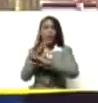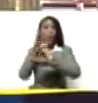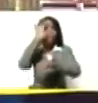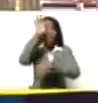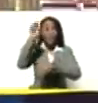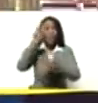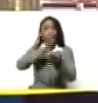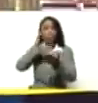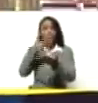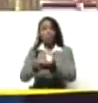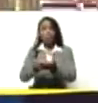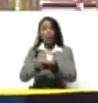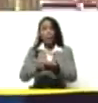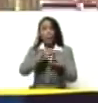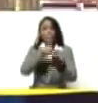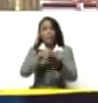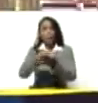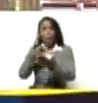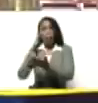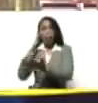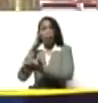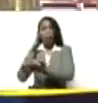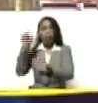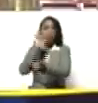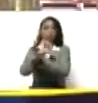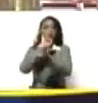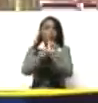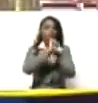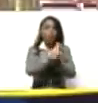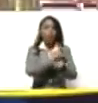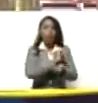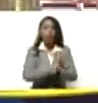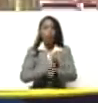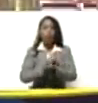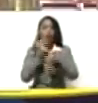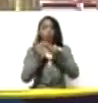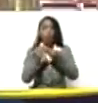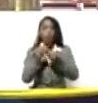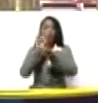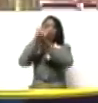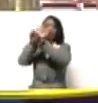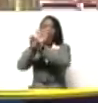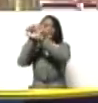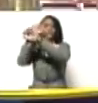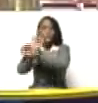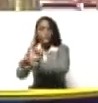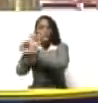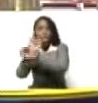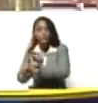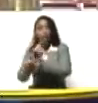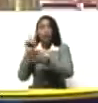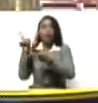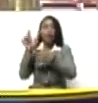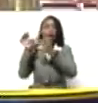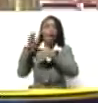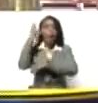caían uno detrás de otros esclavizados como colonias ante los imperios de europa